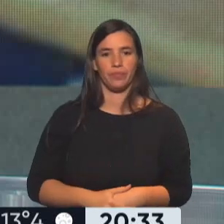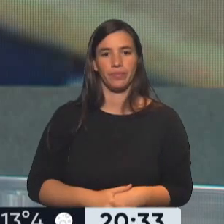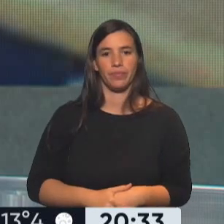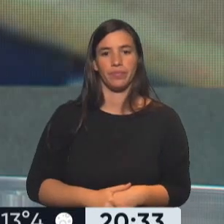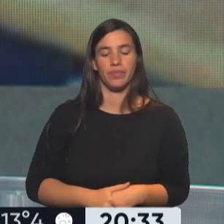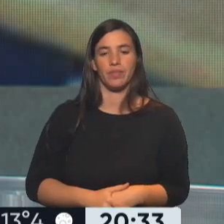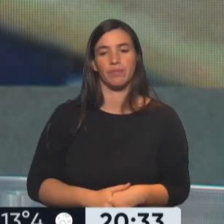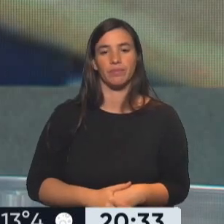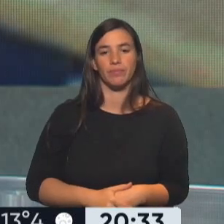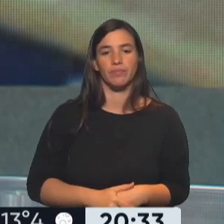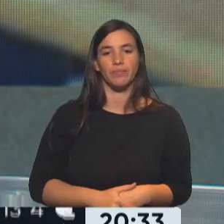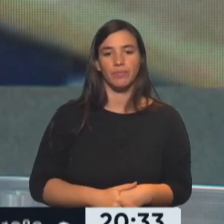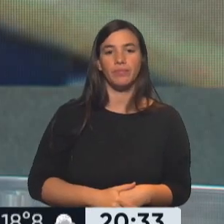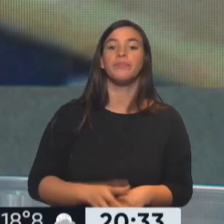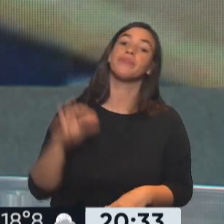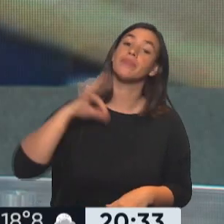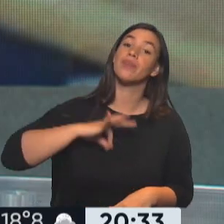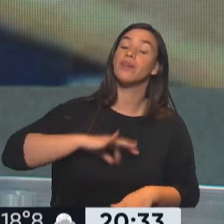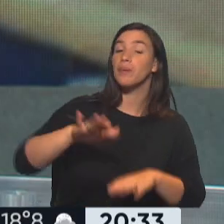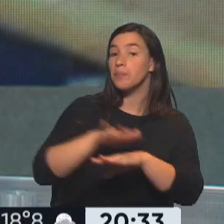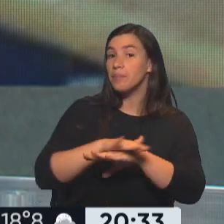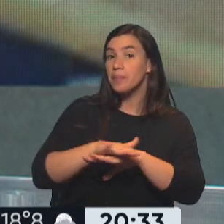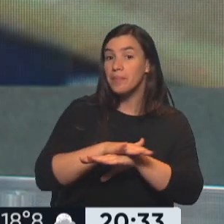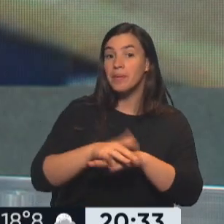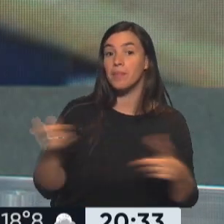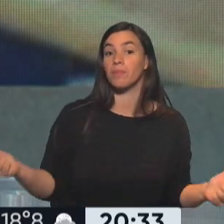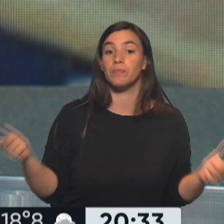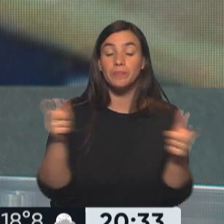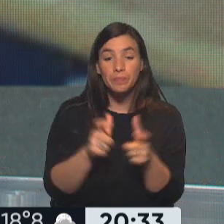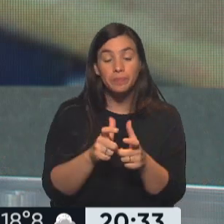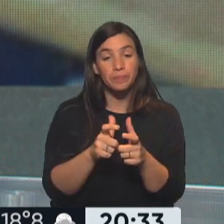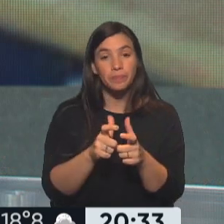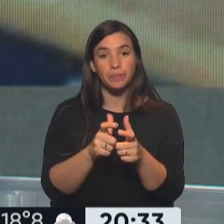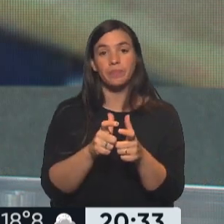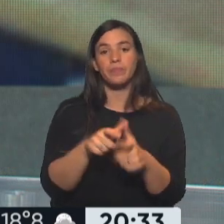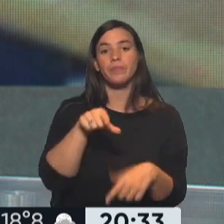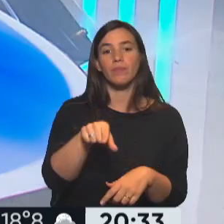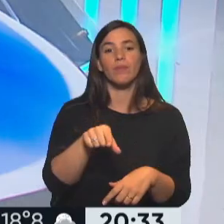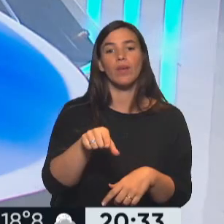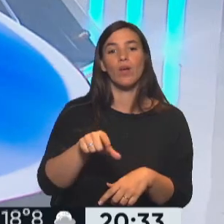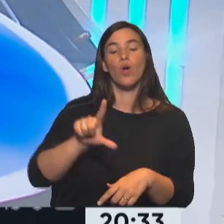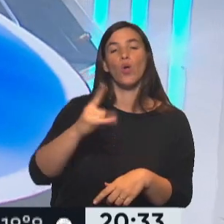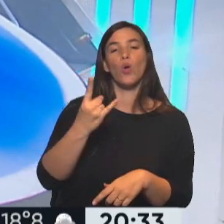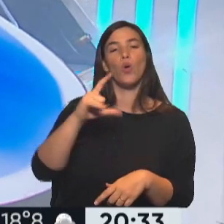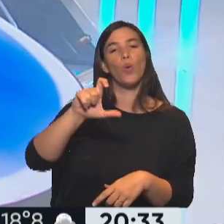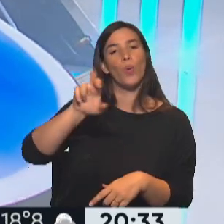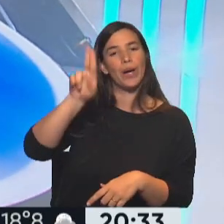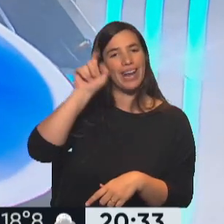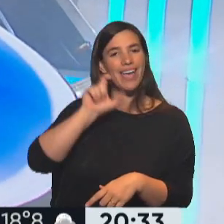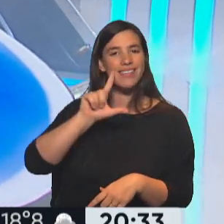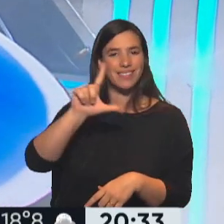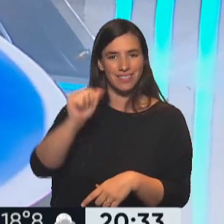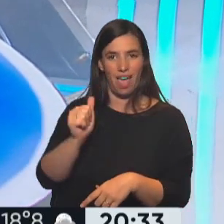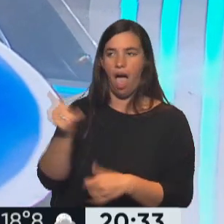Y vamos a hablar del salario mínimo y de lo que es la reunión del Consejo del Salario. Lucrecia Eterovich, bueno, decime, ¿cuándo